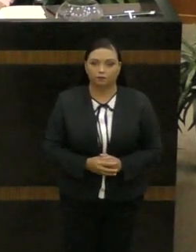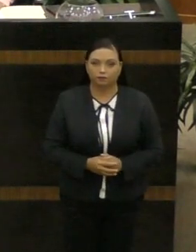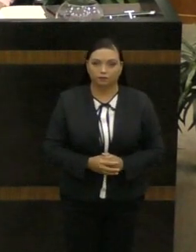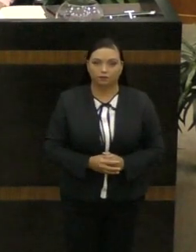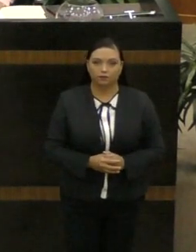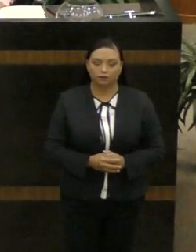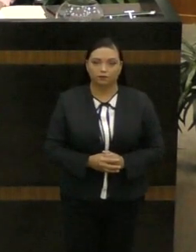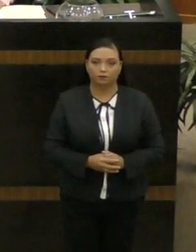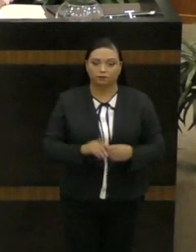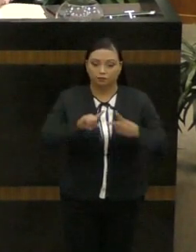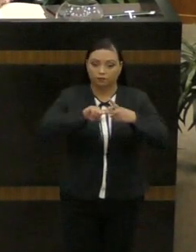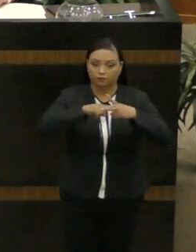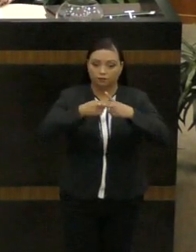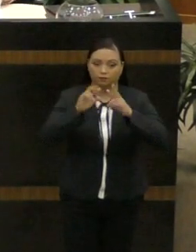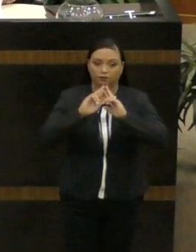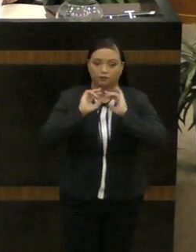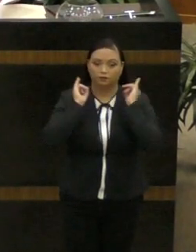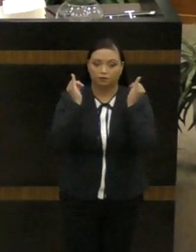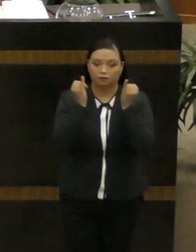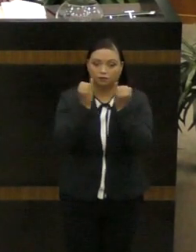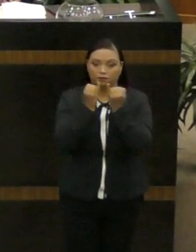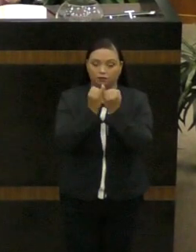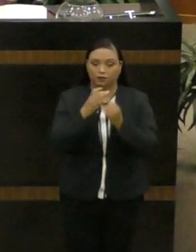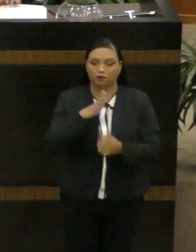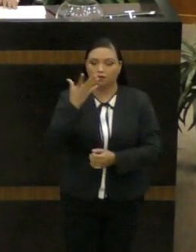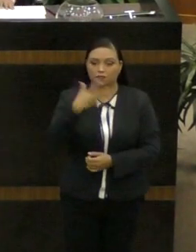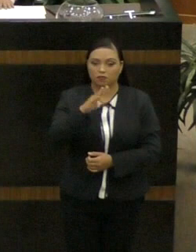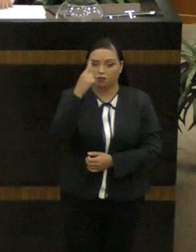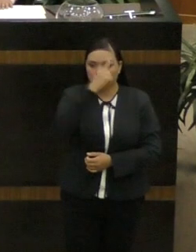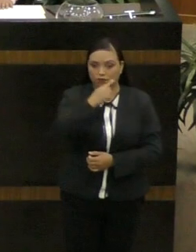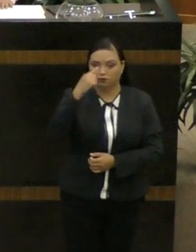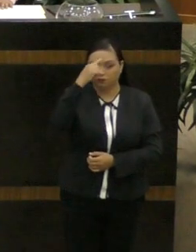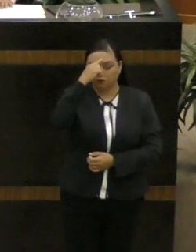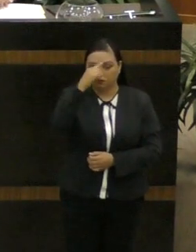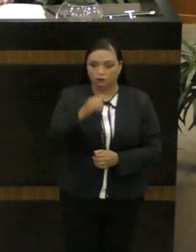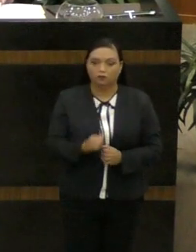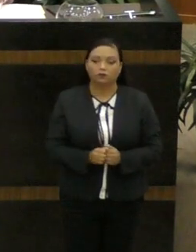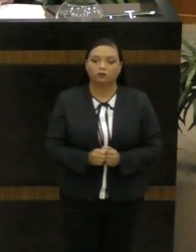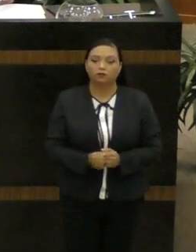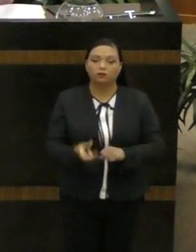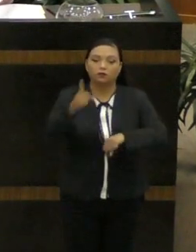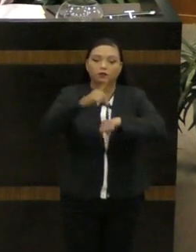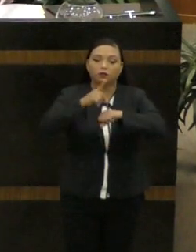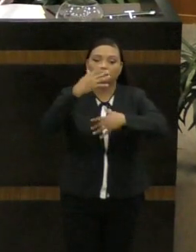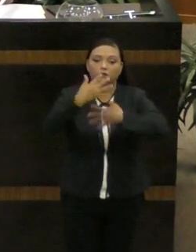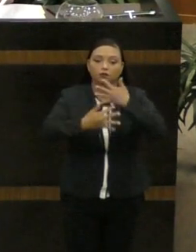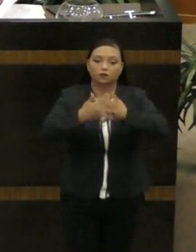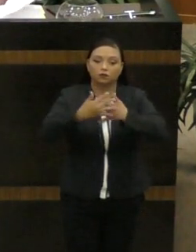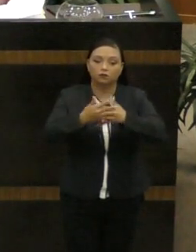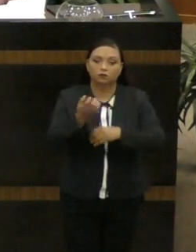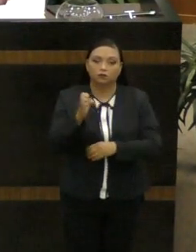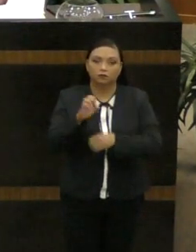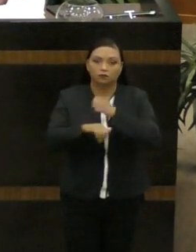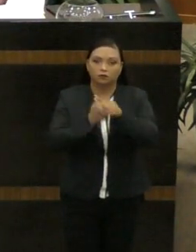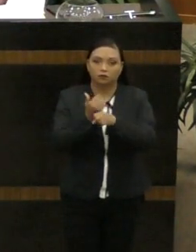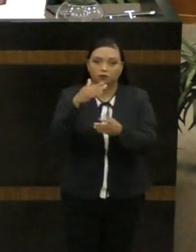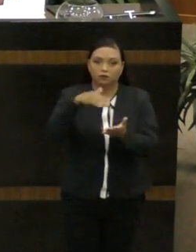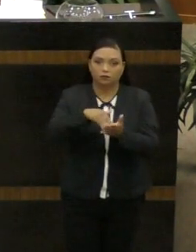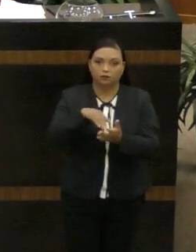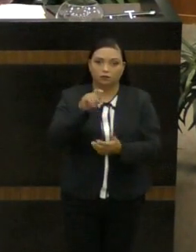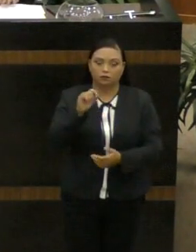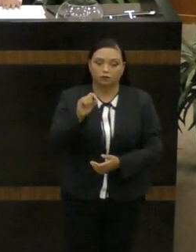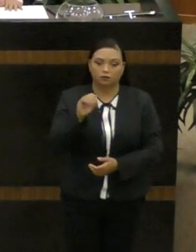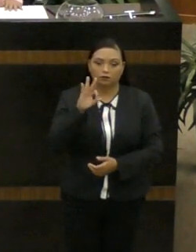Constitución, se abre la junta previa siendo las 10 horas del día 15 de enero.